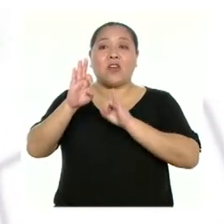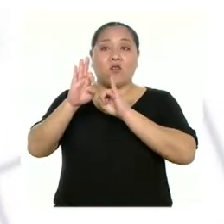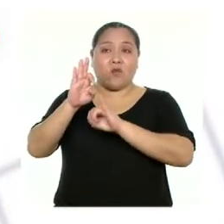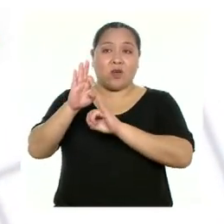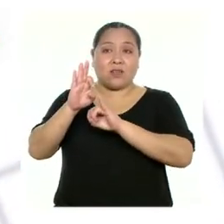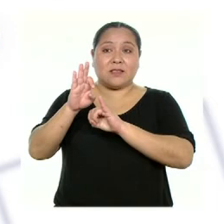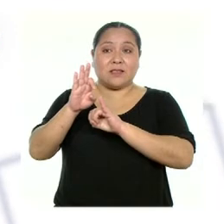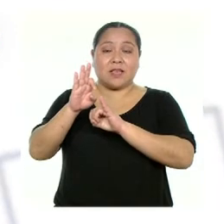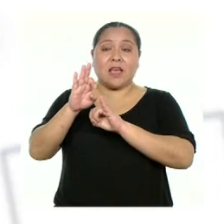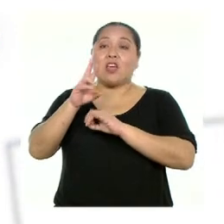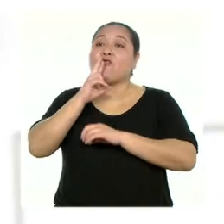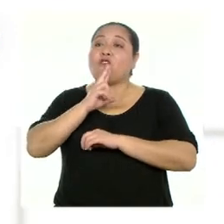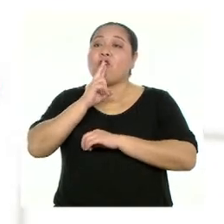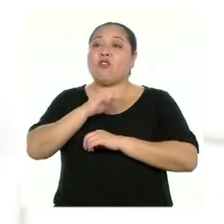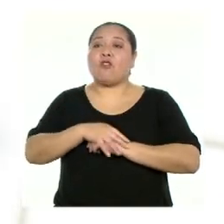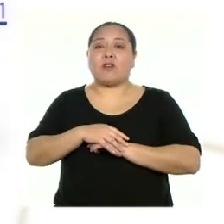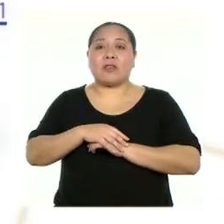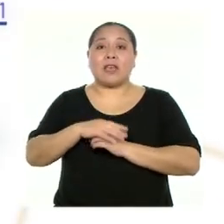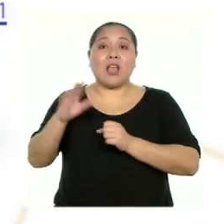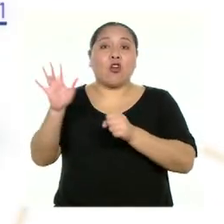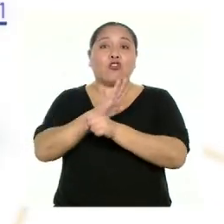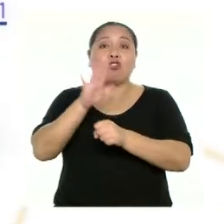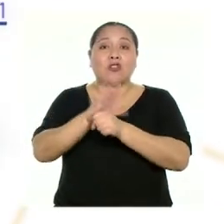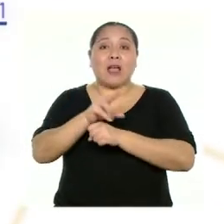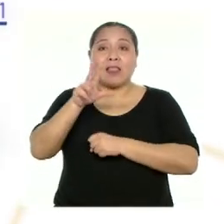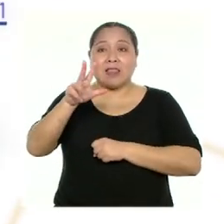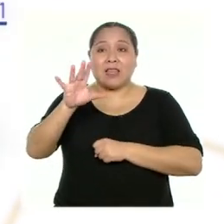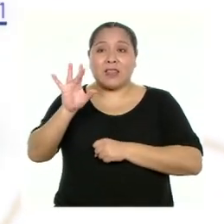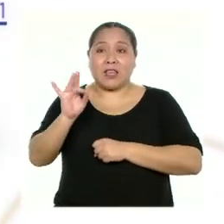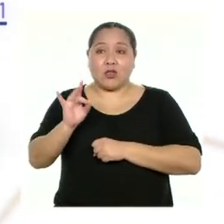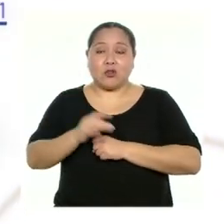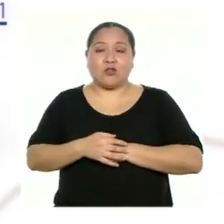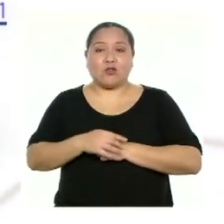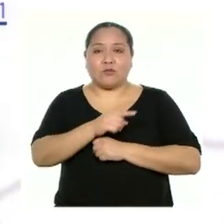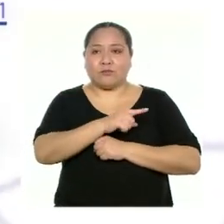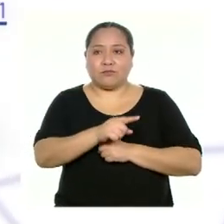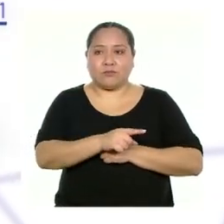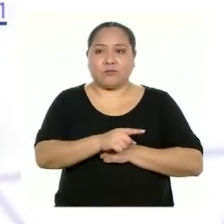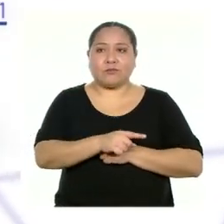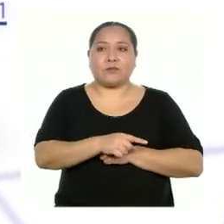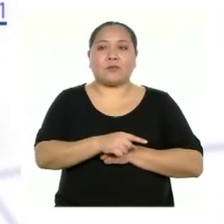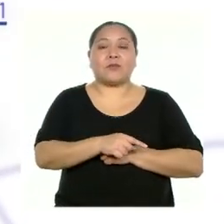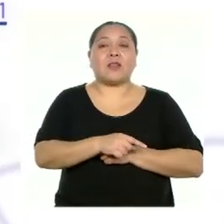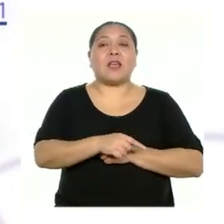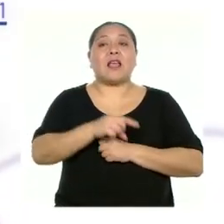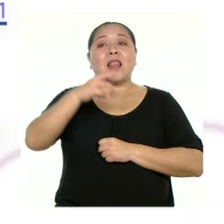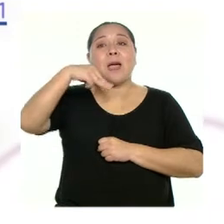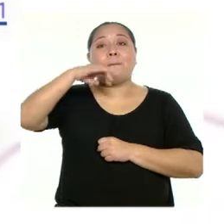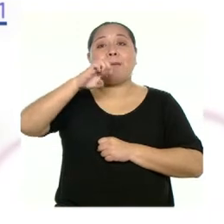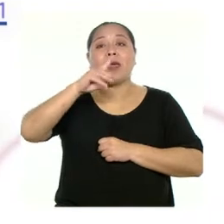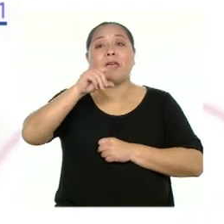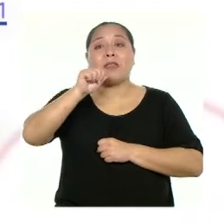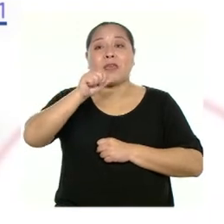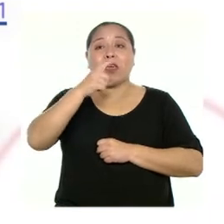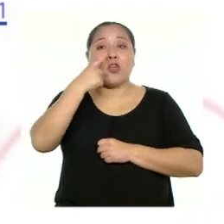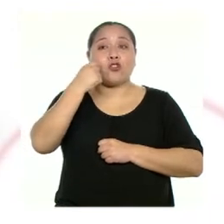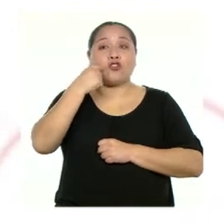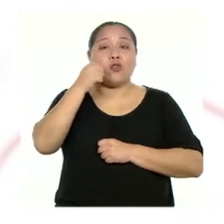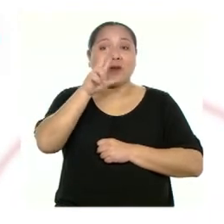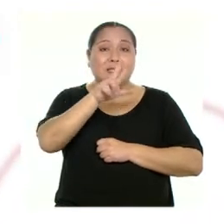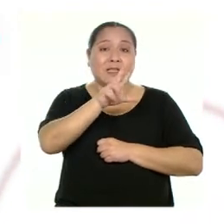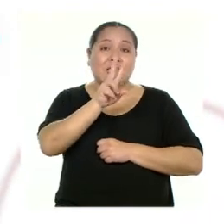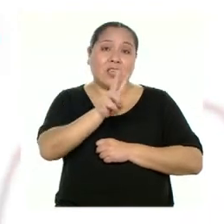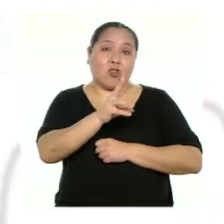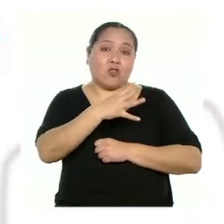El total cambia a 38. Operando, se obtiene que la edad media de los masculinos de la encuesta es 32